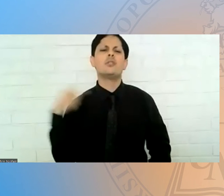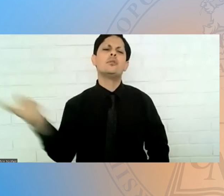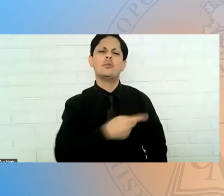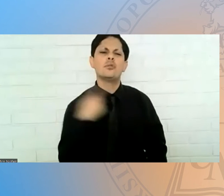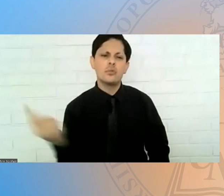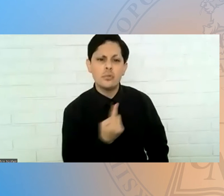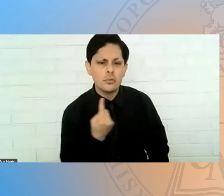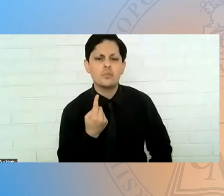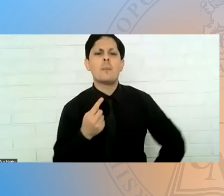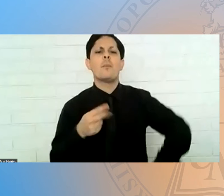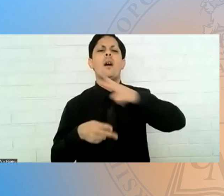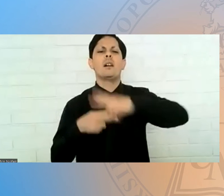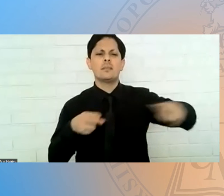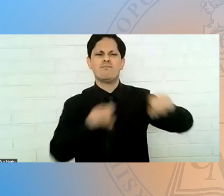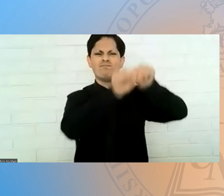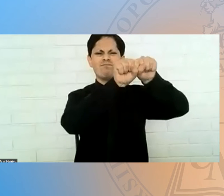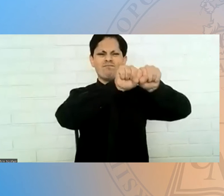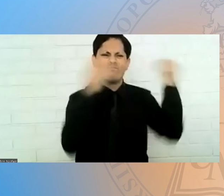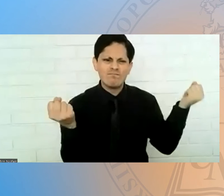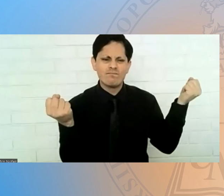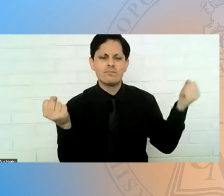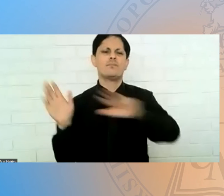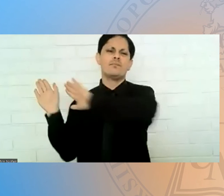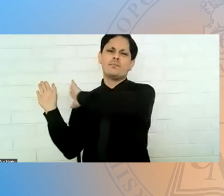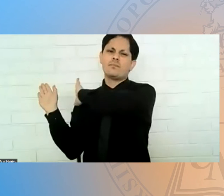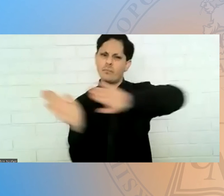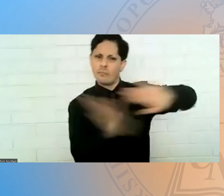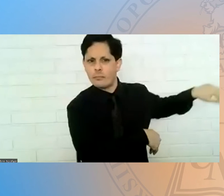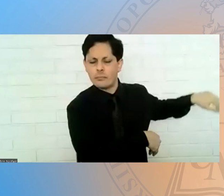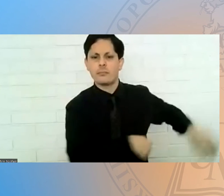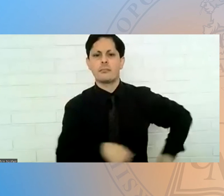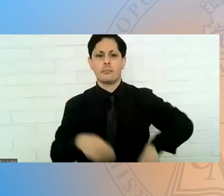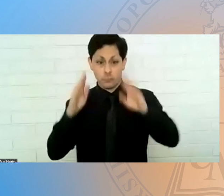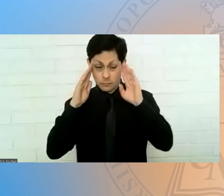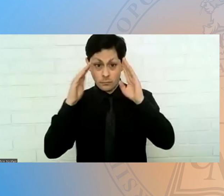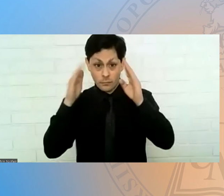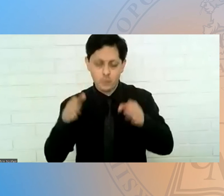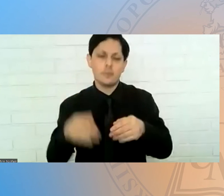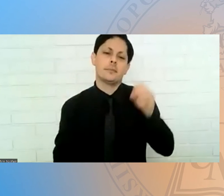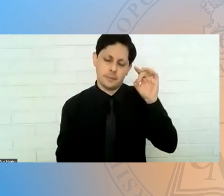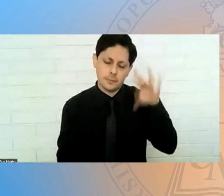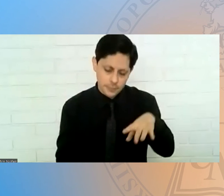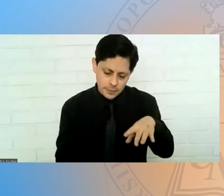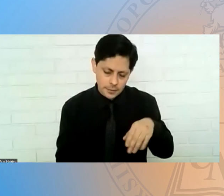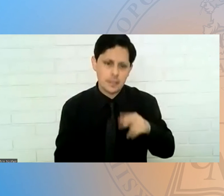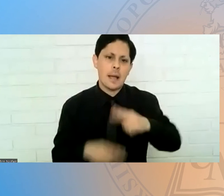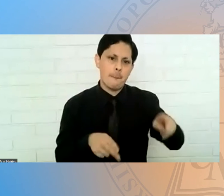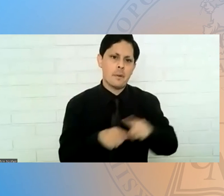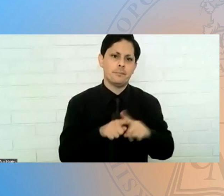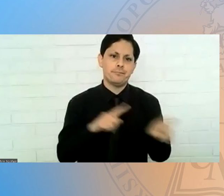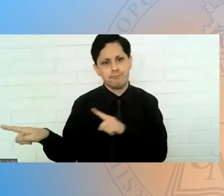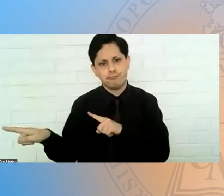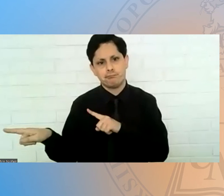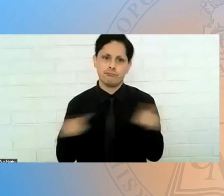esta fragmentación aumente. Yo sé que hay aspectos administrativos que dificultan